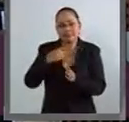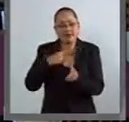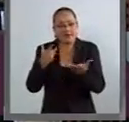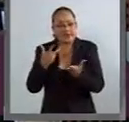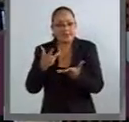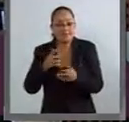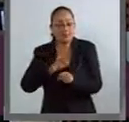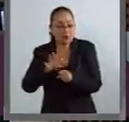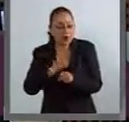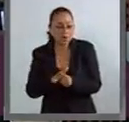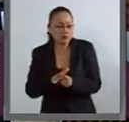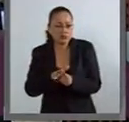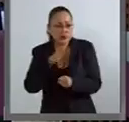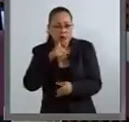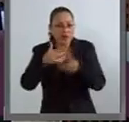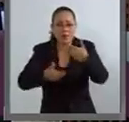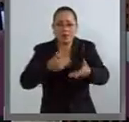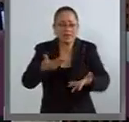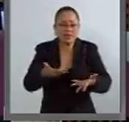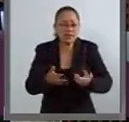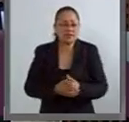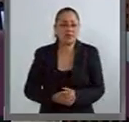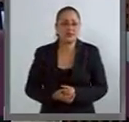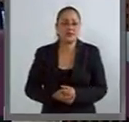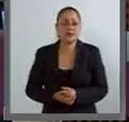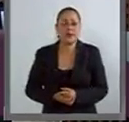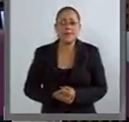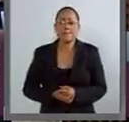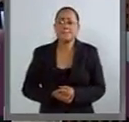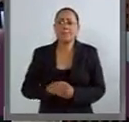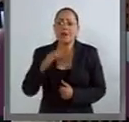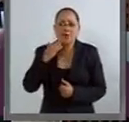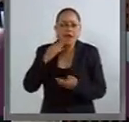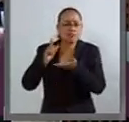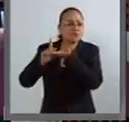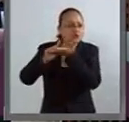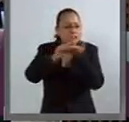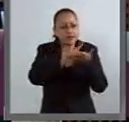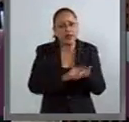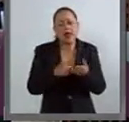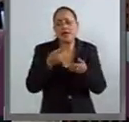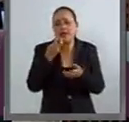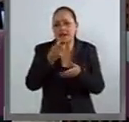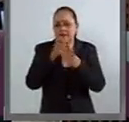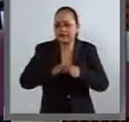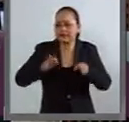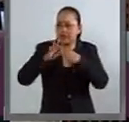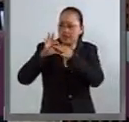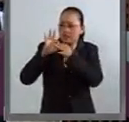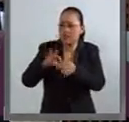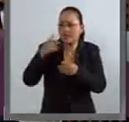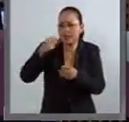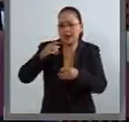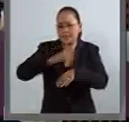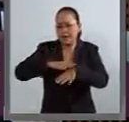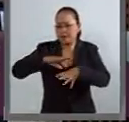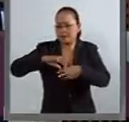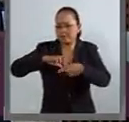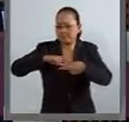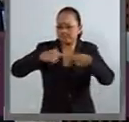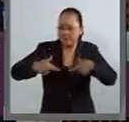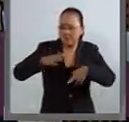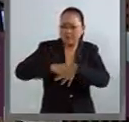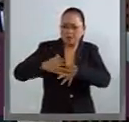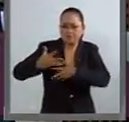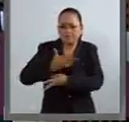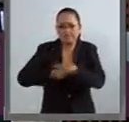cosas no van a funcionar. Las redes sociales deben de ser el vínculo para aumentar la colaboración más